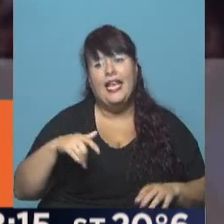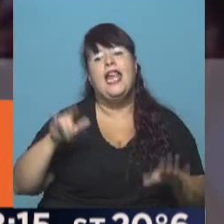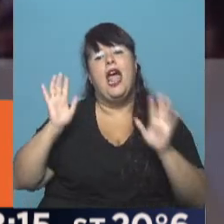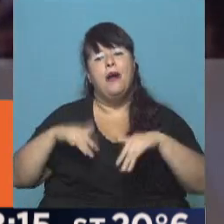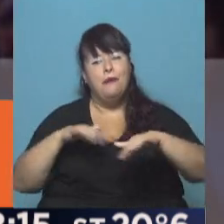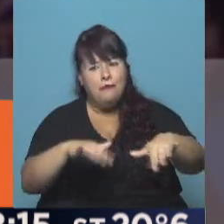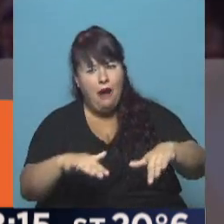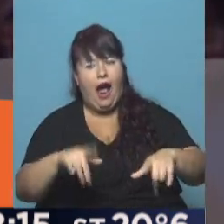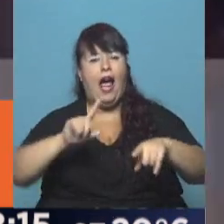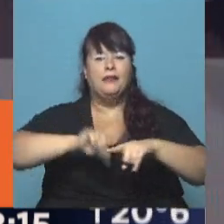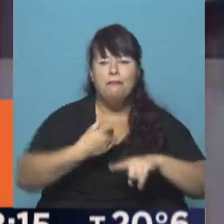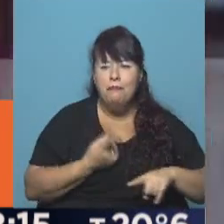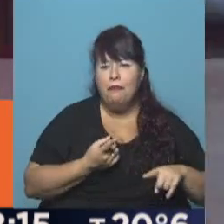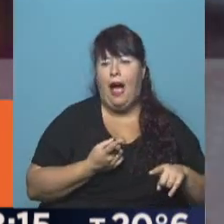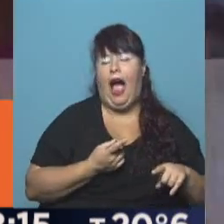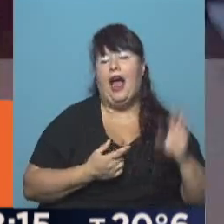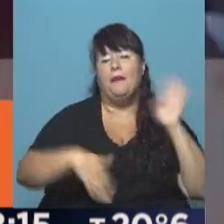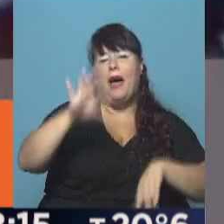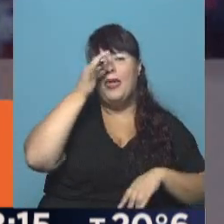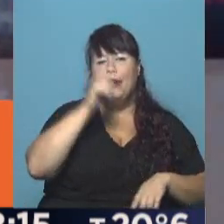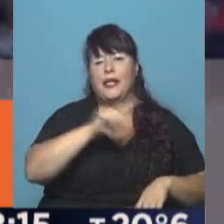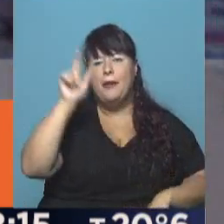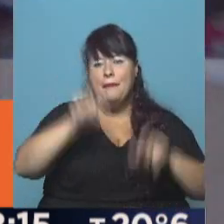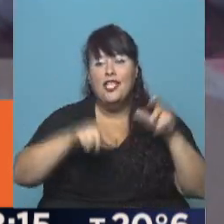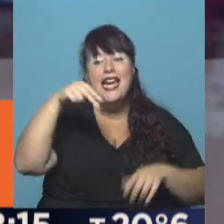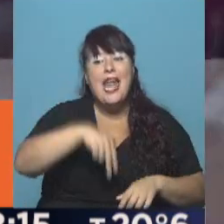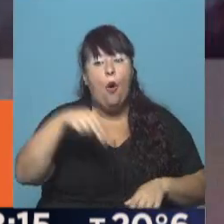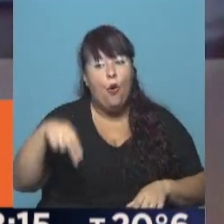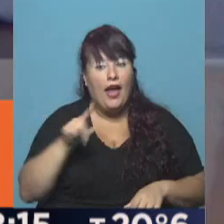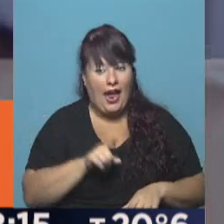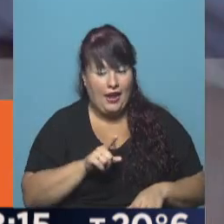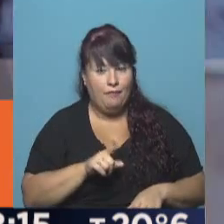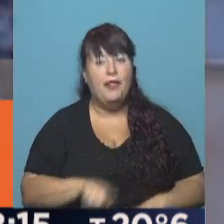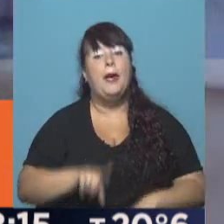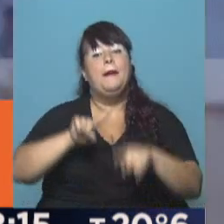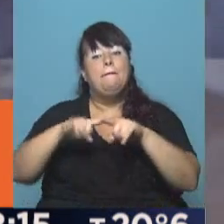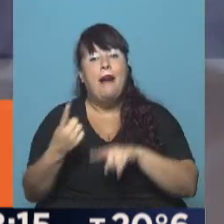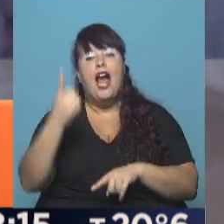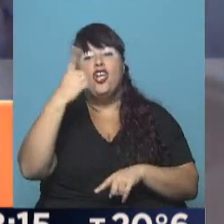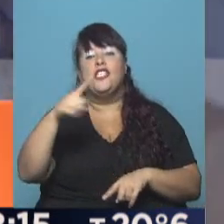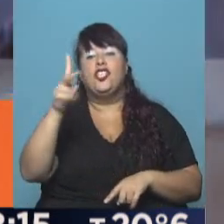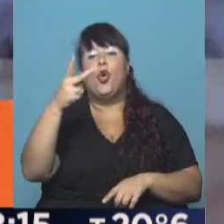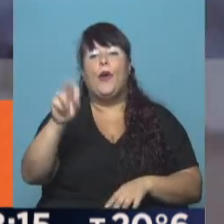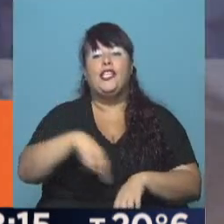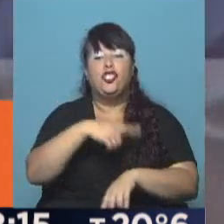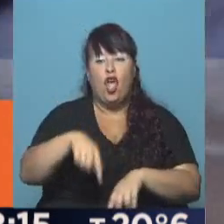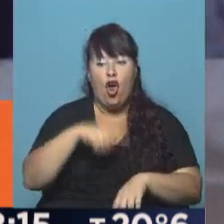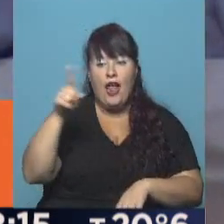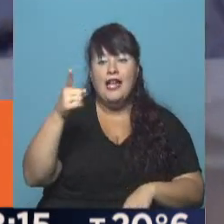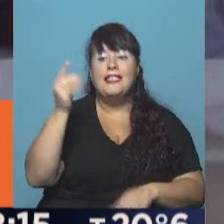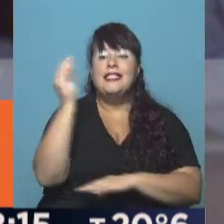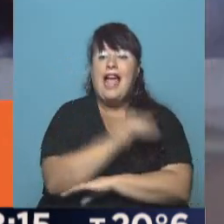manifestación y paro de más de 20.000 personas en neuquén hay un paro de 120 horas en